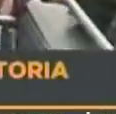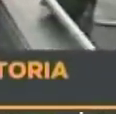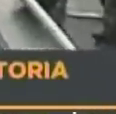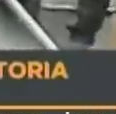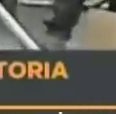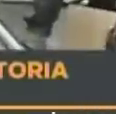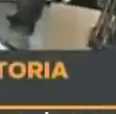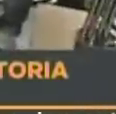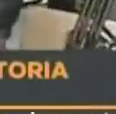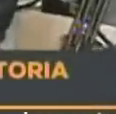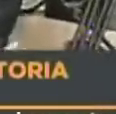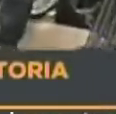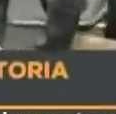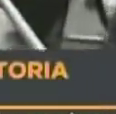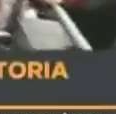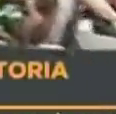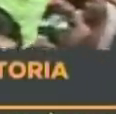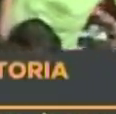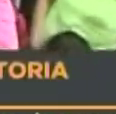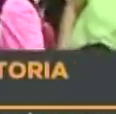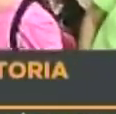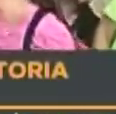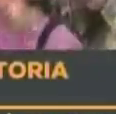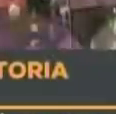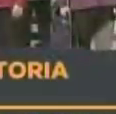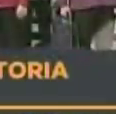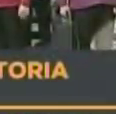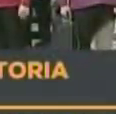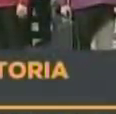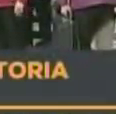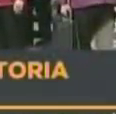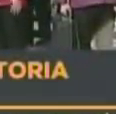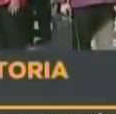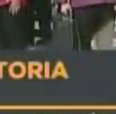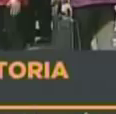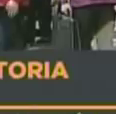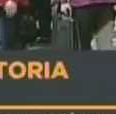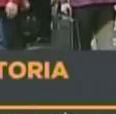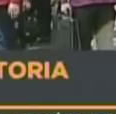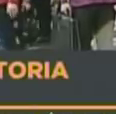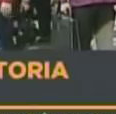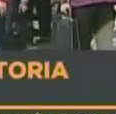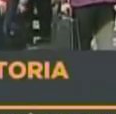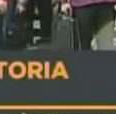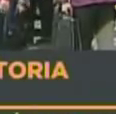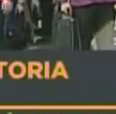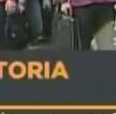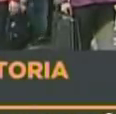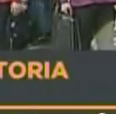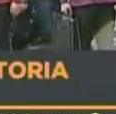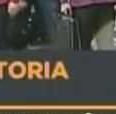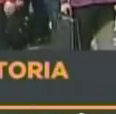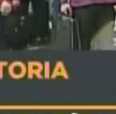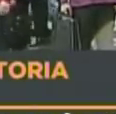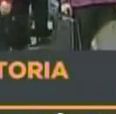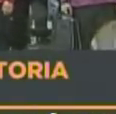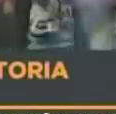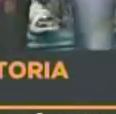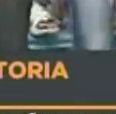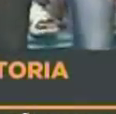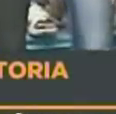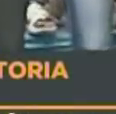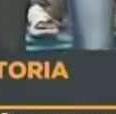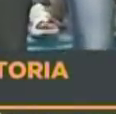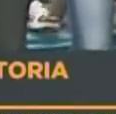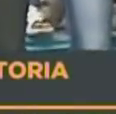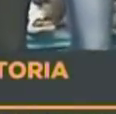se ha venido formando, un hombre honesto, un hombre humilde, un hombre